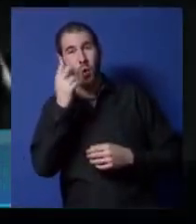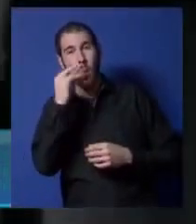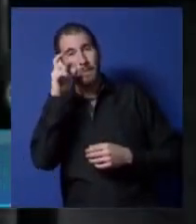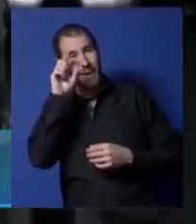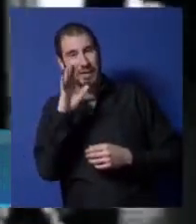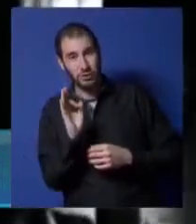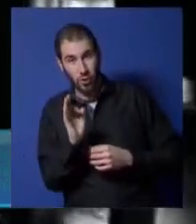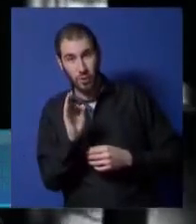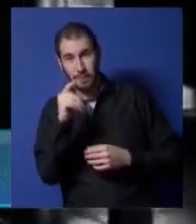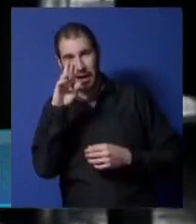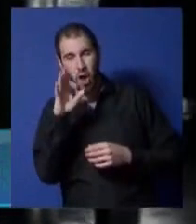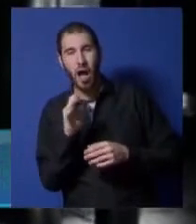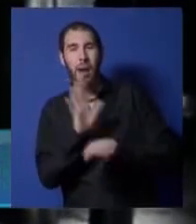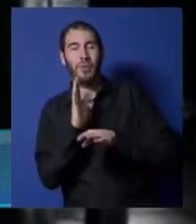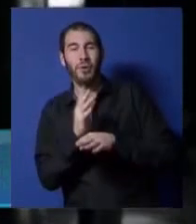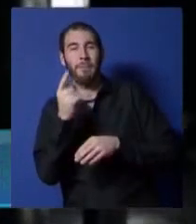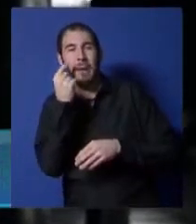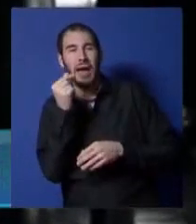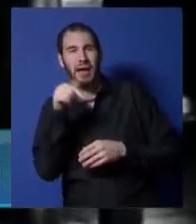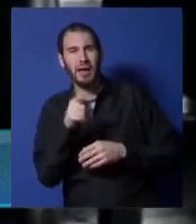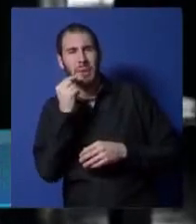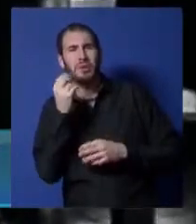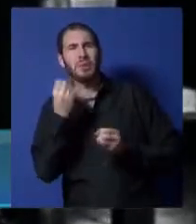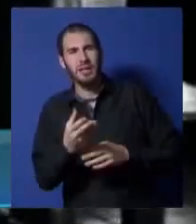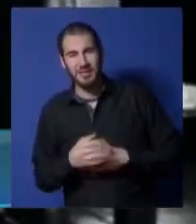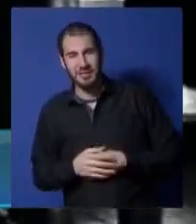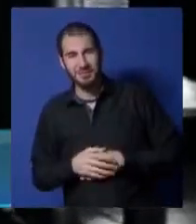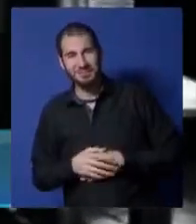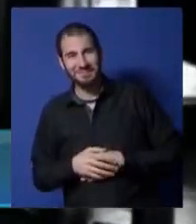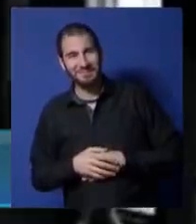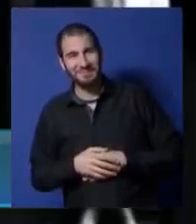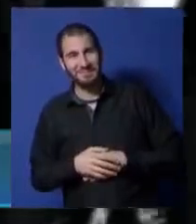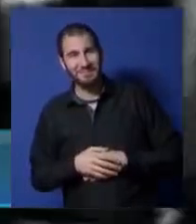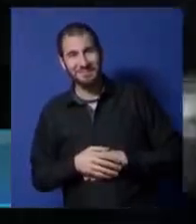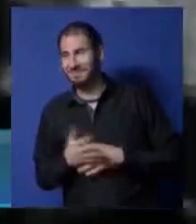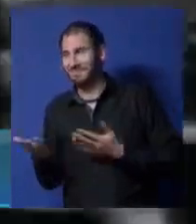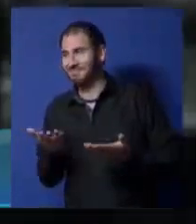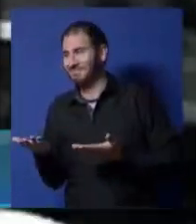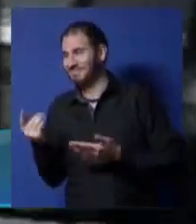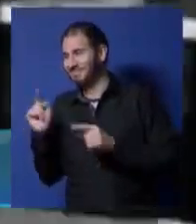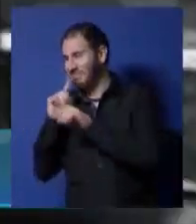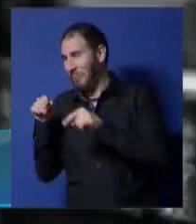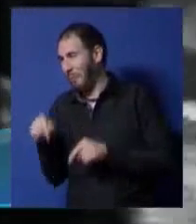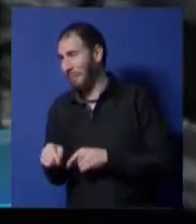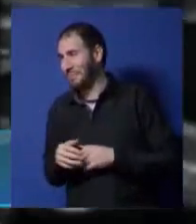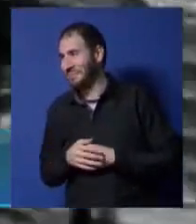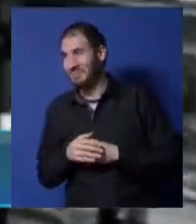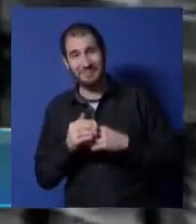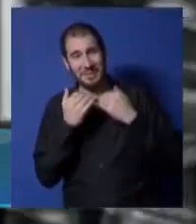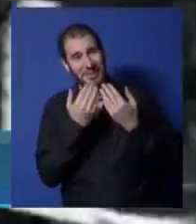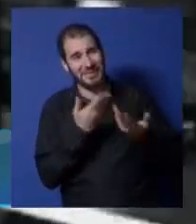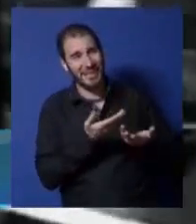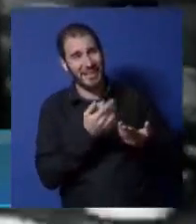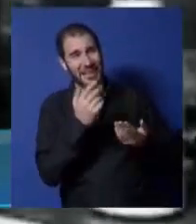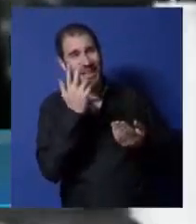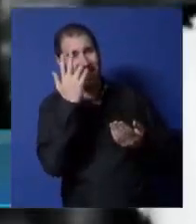Barloa, más conocido como Papito. Claro. ¿Por qué le dicen Papito? A ver. No me imagino. No sé, che. Se llama